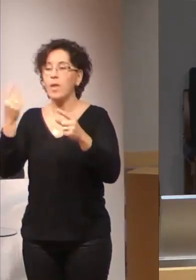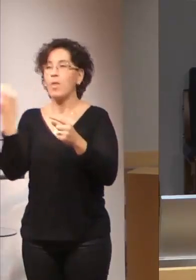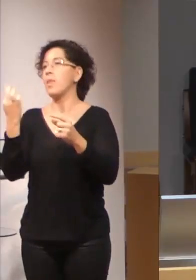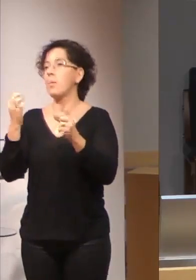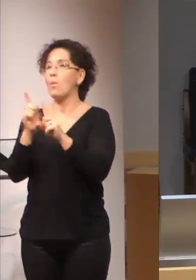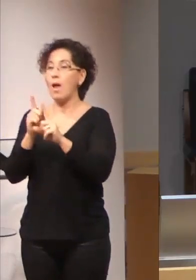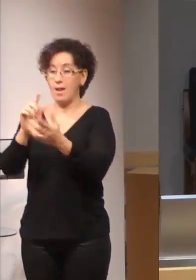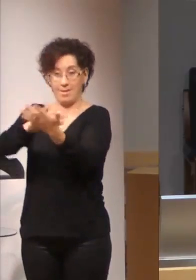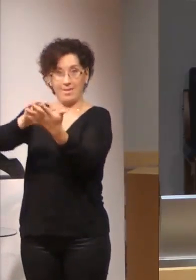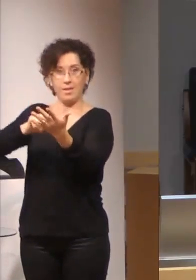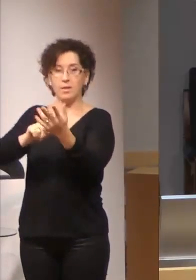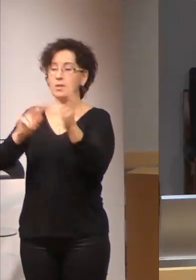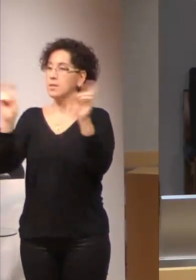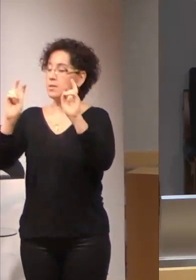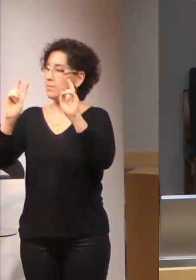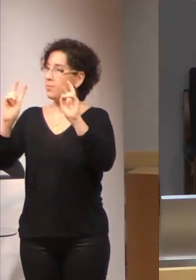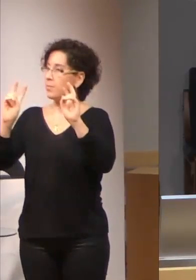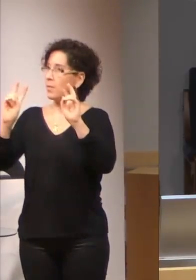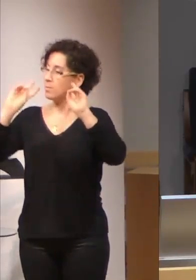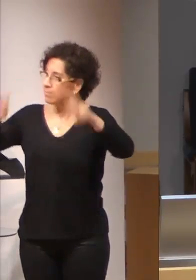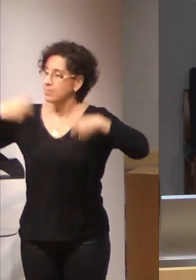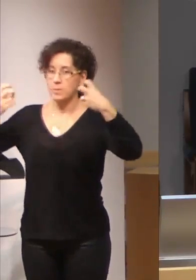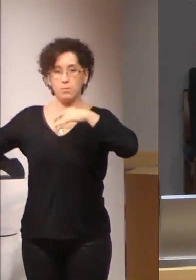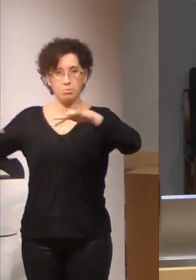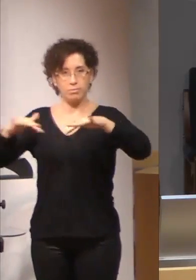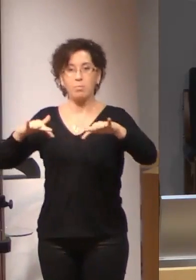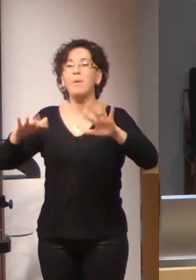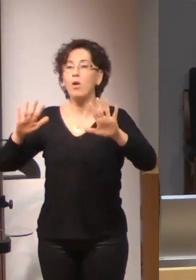de signos y llevarla a la vida cotidiana. Yo diría